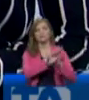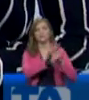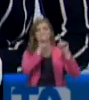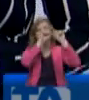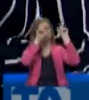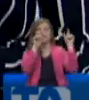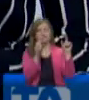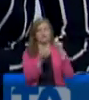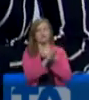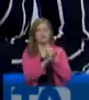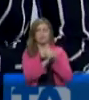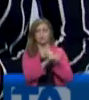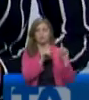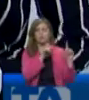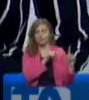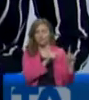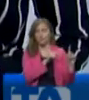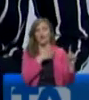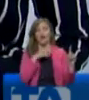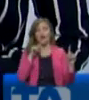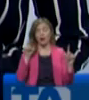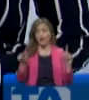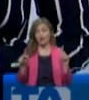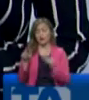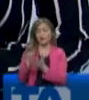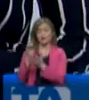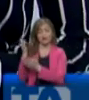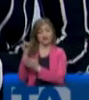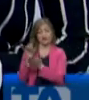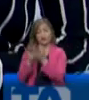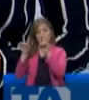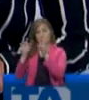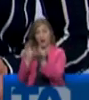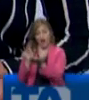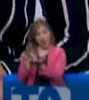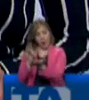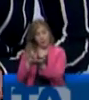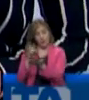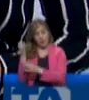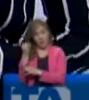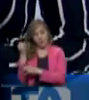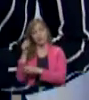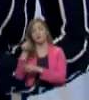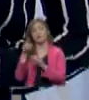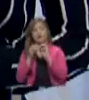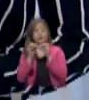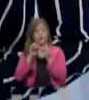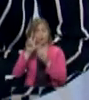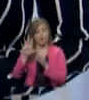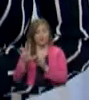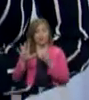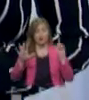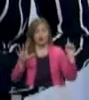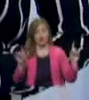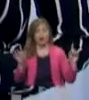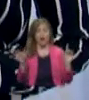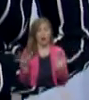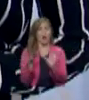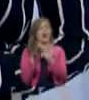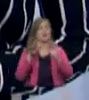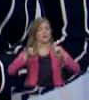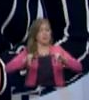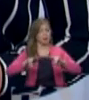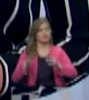Alianza País, sino que los millonarios aportes de Odebrecht y otras empresas terminaron a su vez siendo transferidos a varias